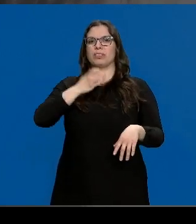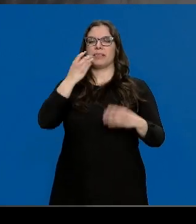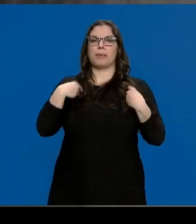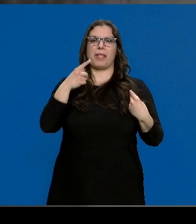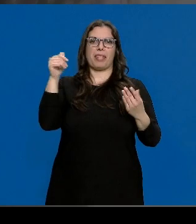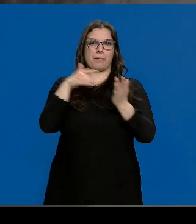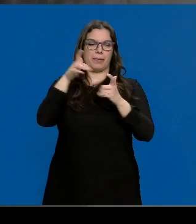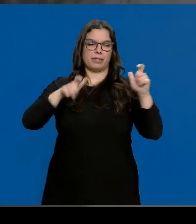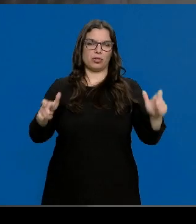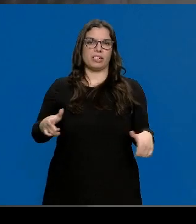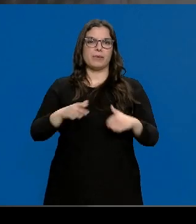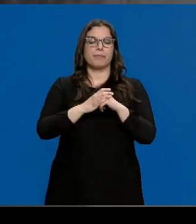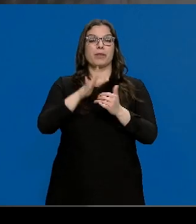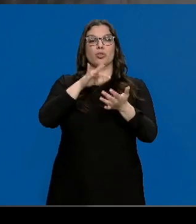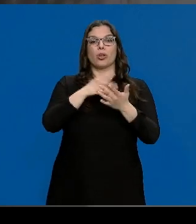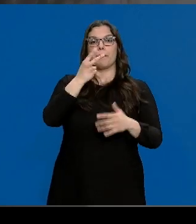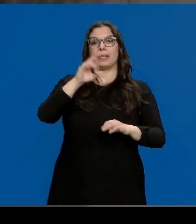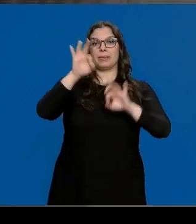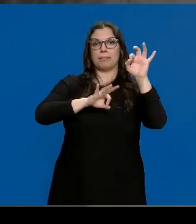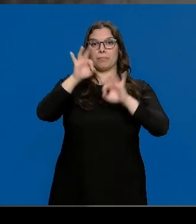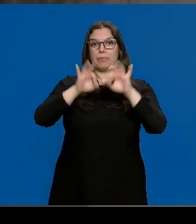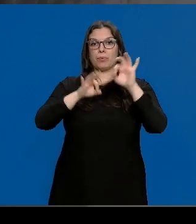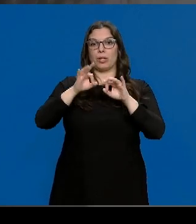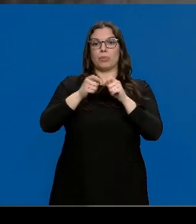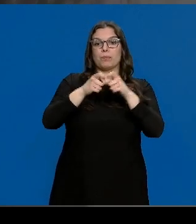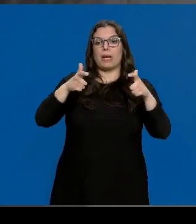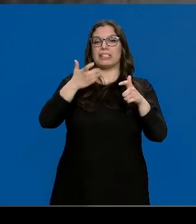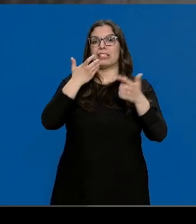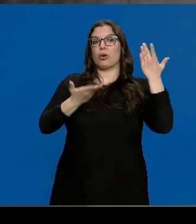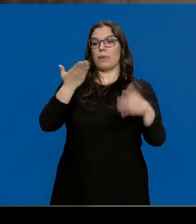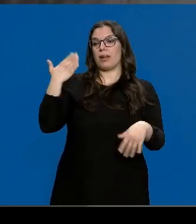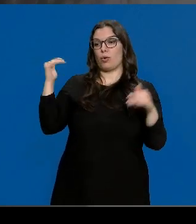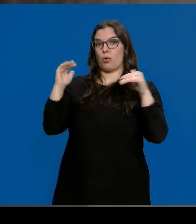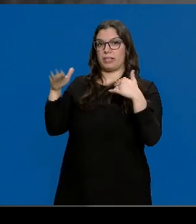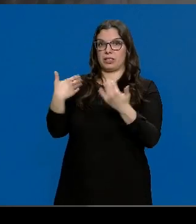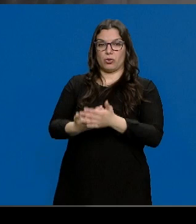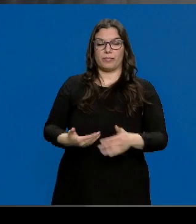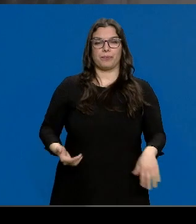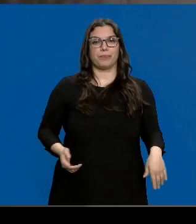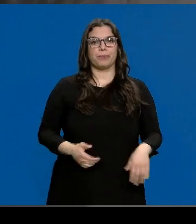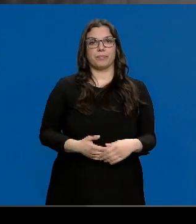100.000 habitantes. Ha subido 20 puntos desde el pasado jueves.